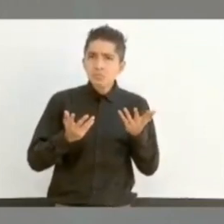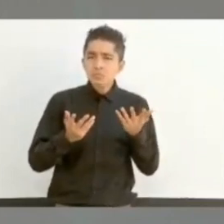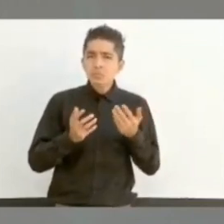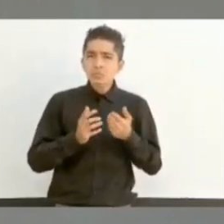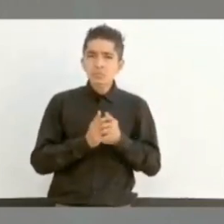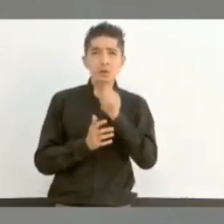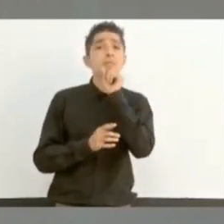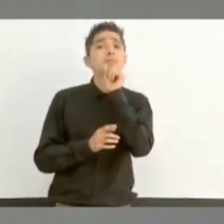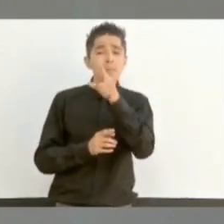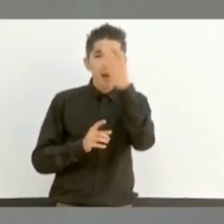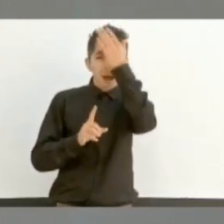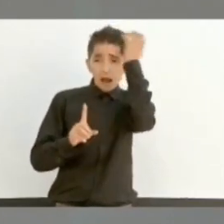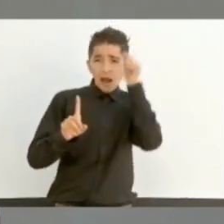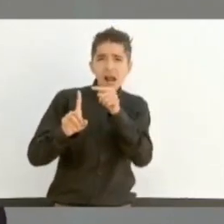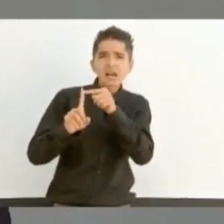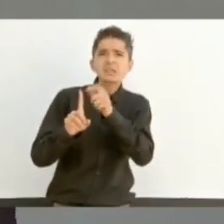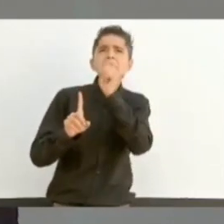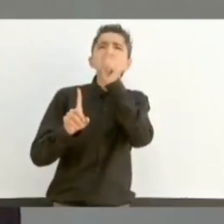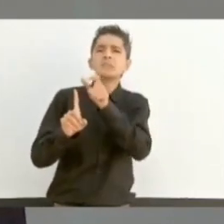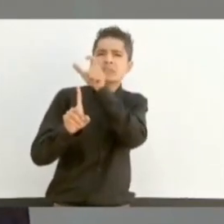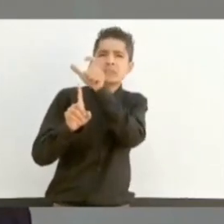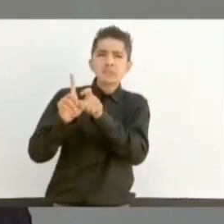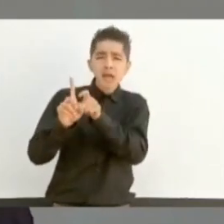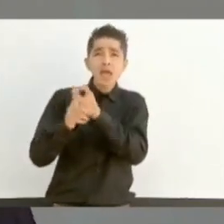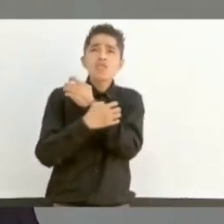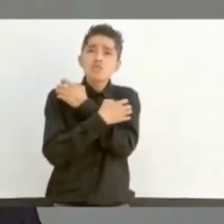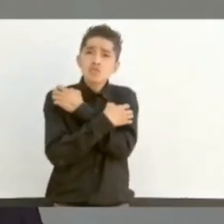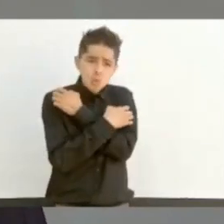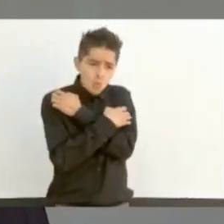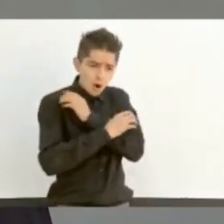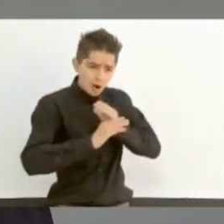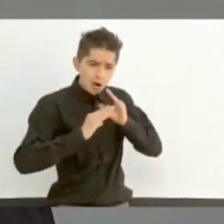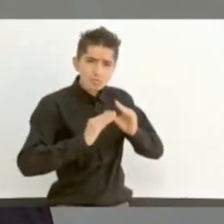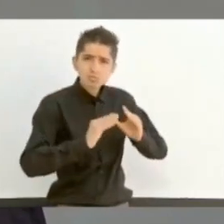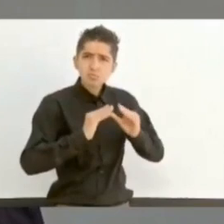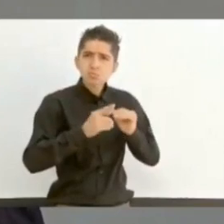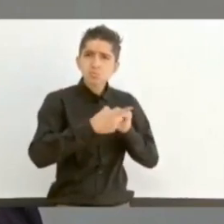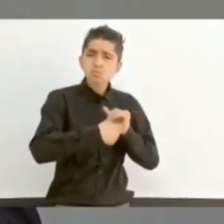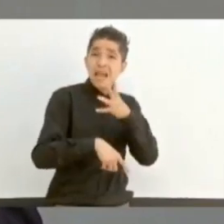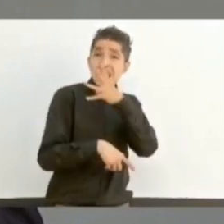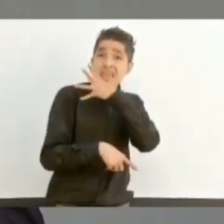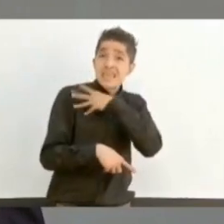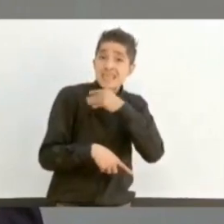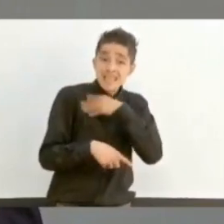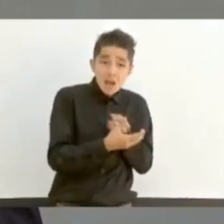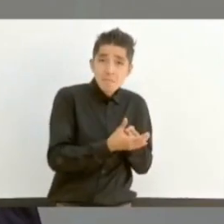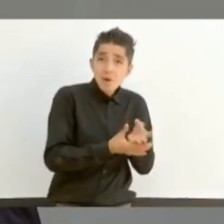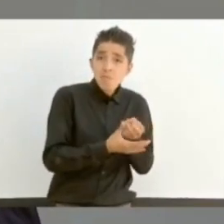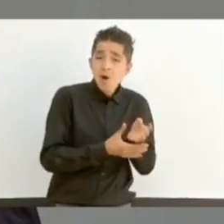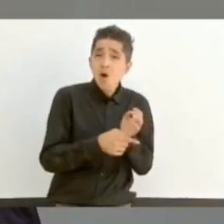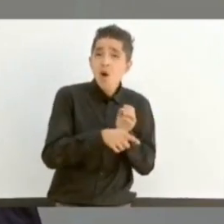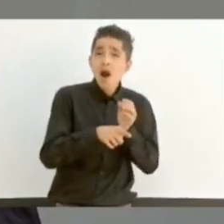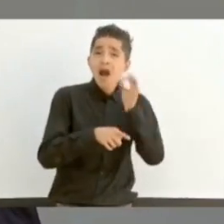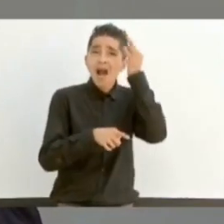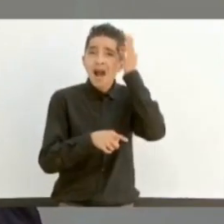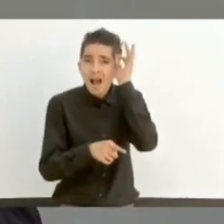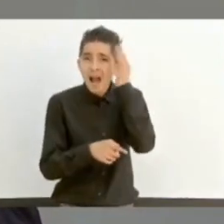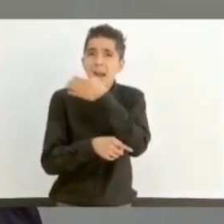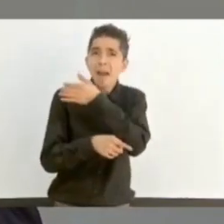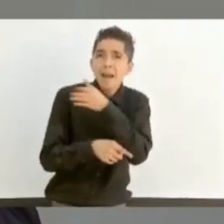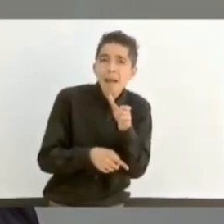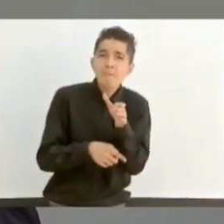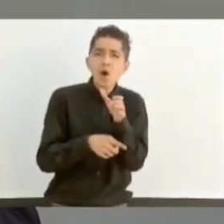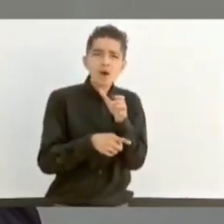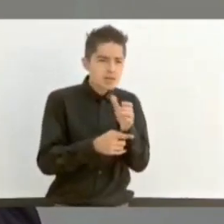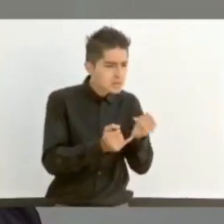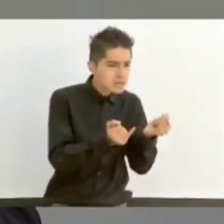pedía que se educara al hijo del campesino, al hijo del barretero, igual que